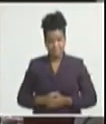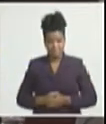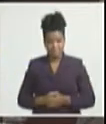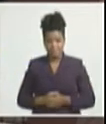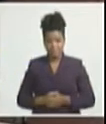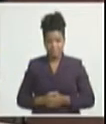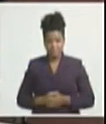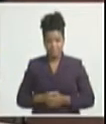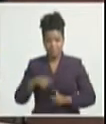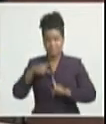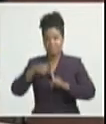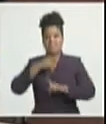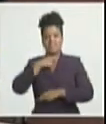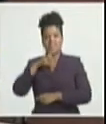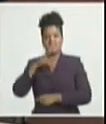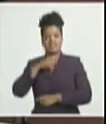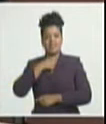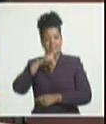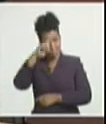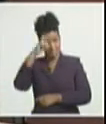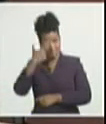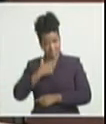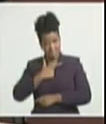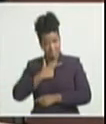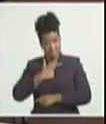Teresa Marele Bouet.